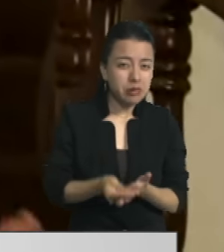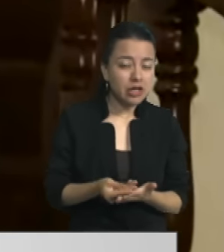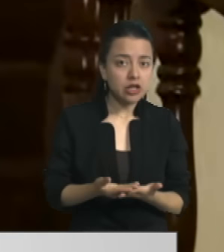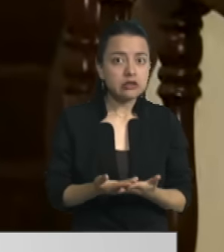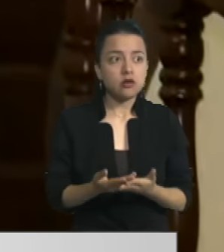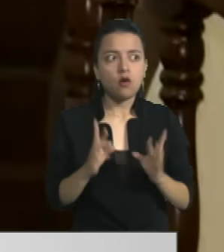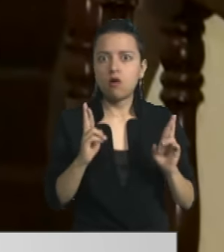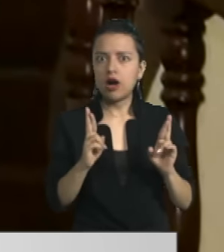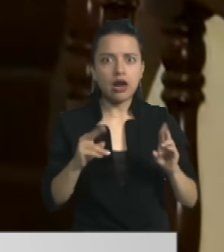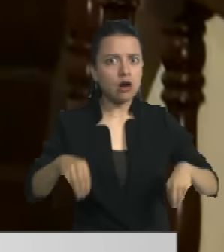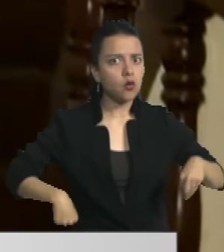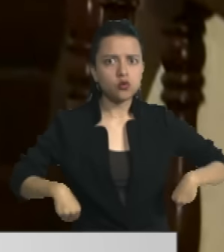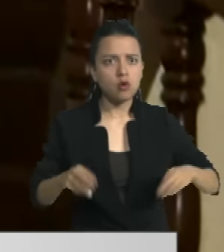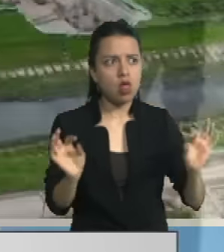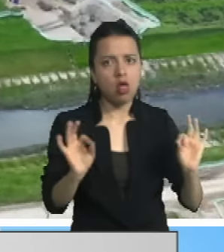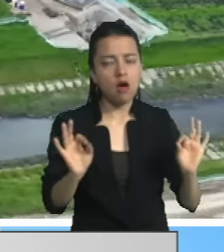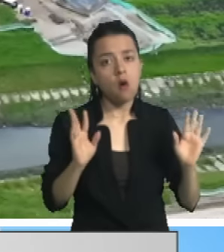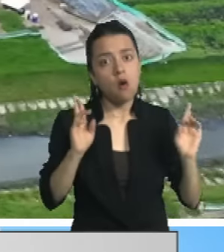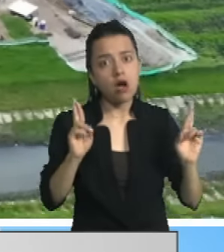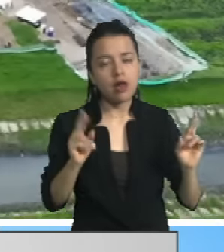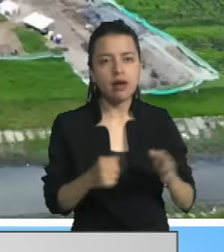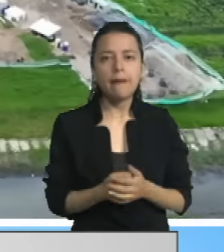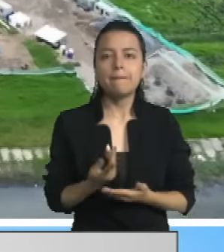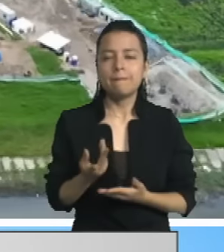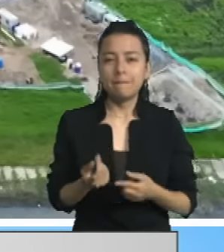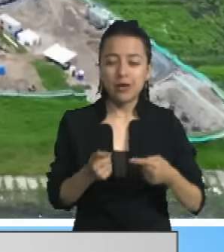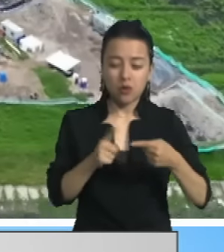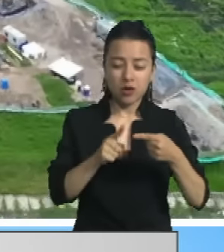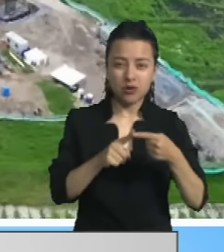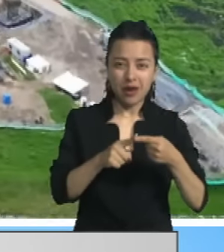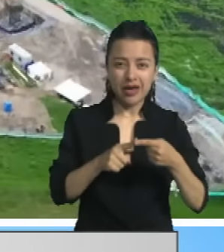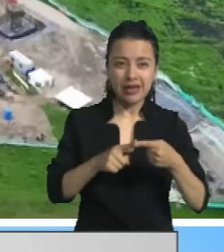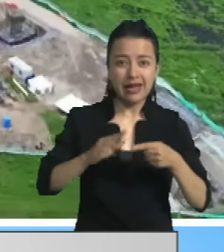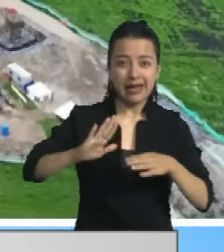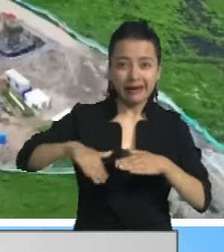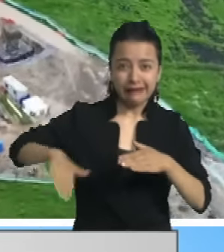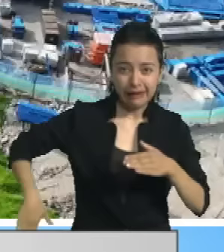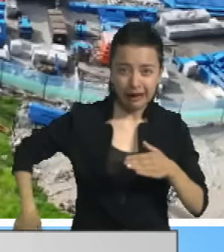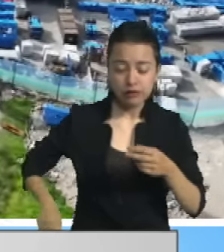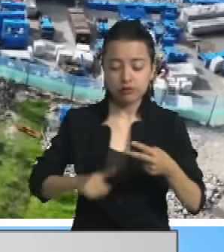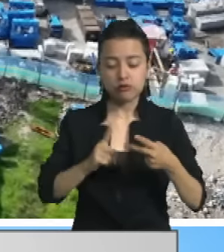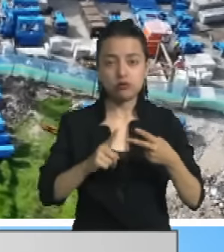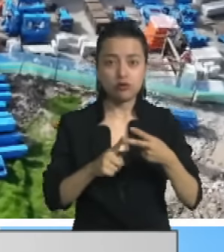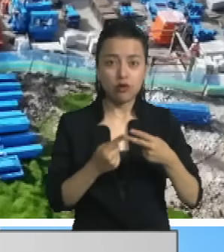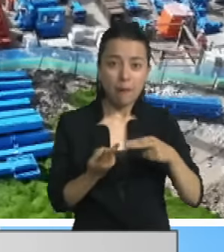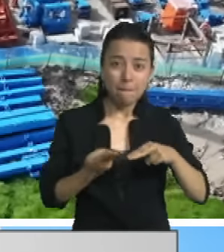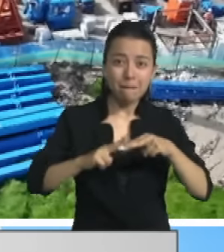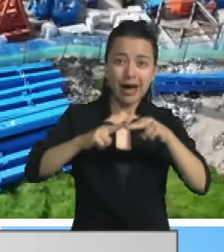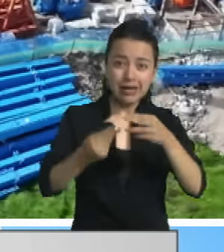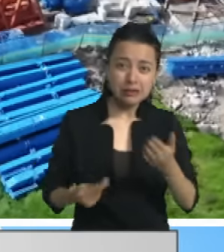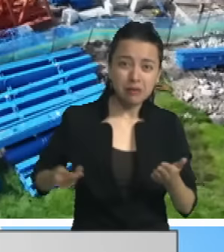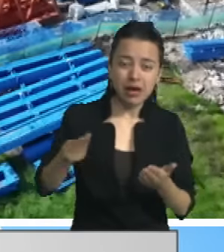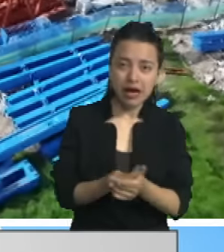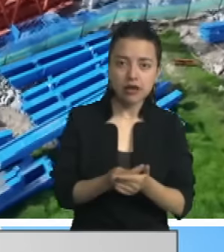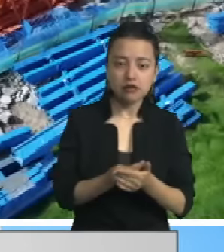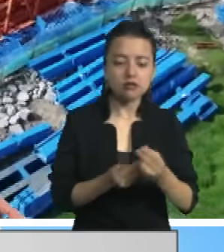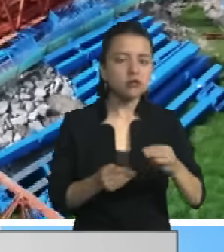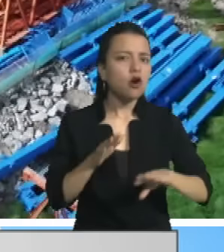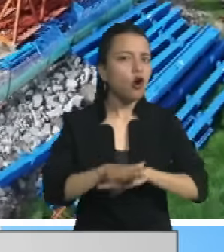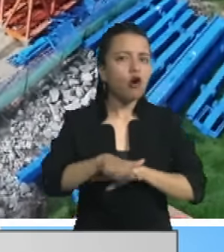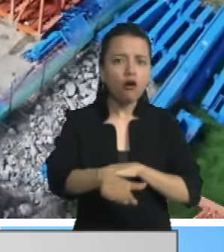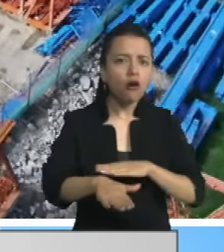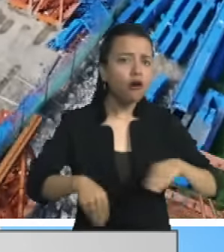corrupción porque normalmente cuando Aparecen esos dos factores retrasos sobre costos desemboca en